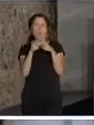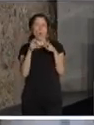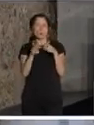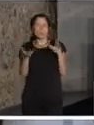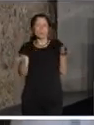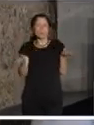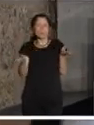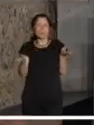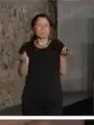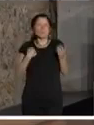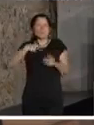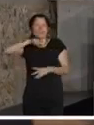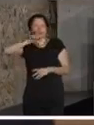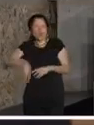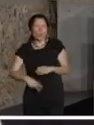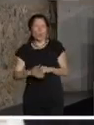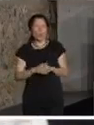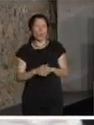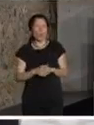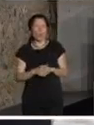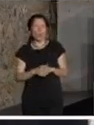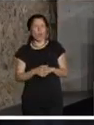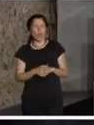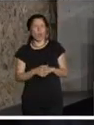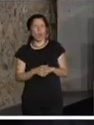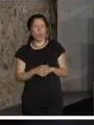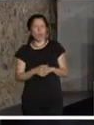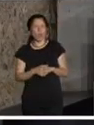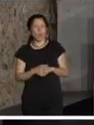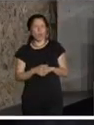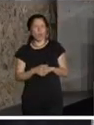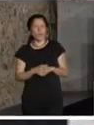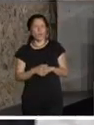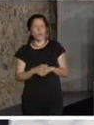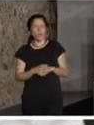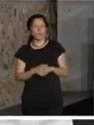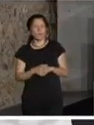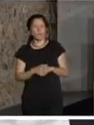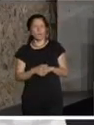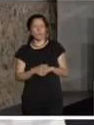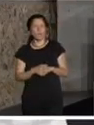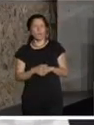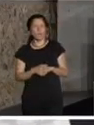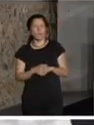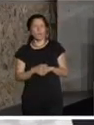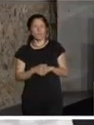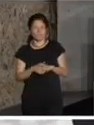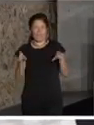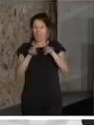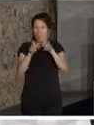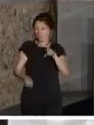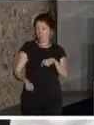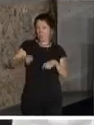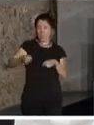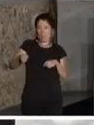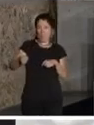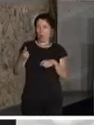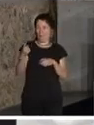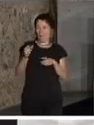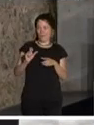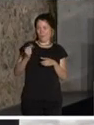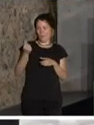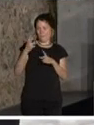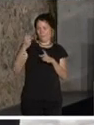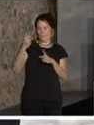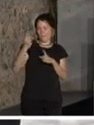que nunca hemos visto señalar con el dedo aquellos que inflan la cesta de la compra a las familias que inflan